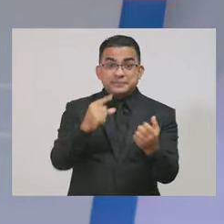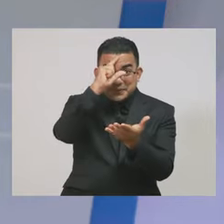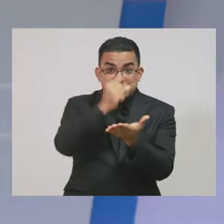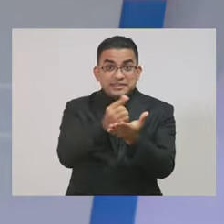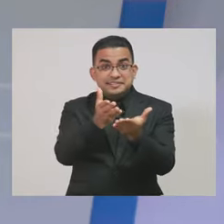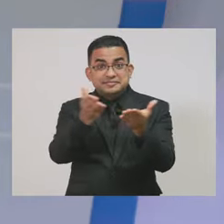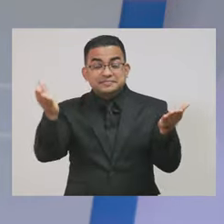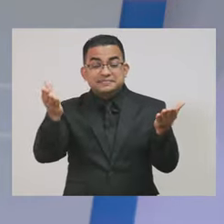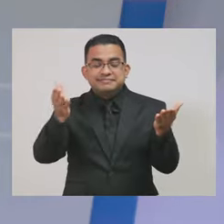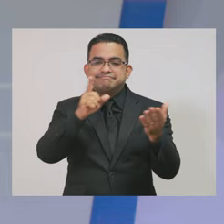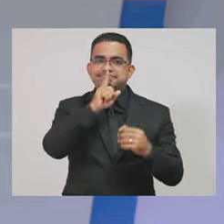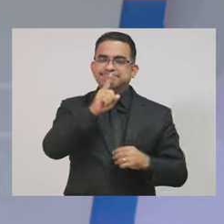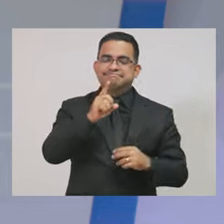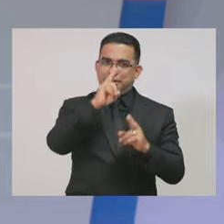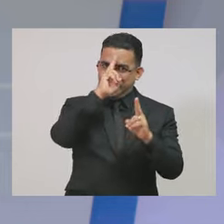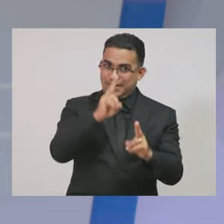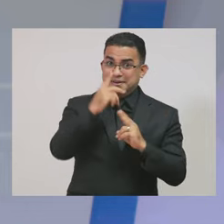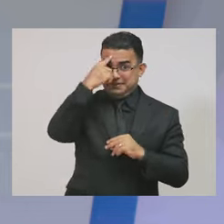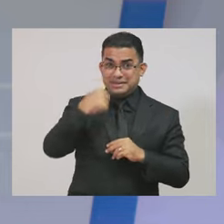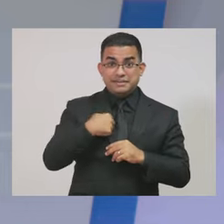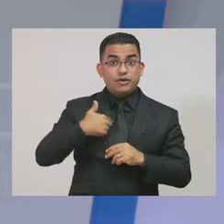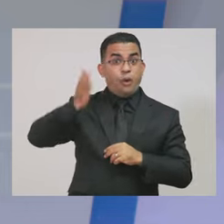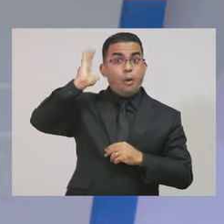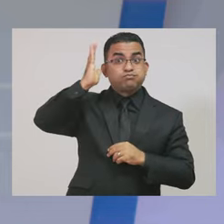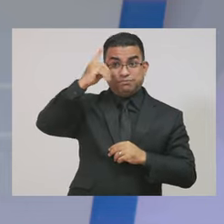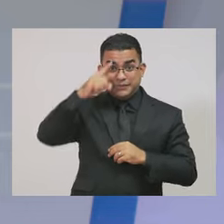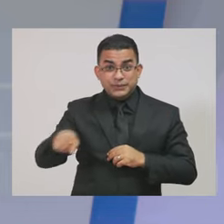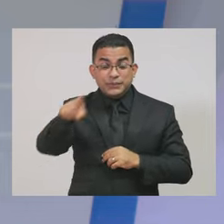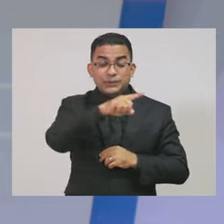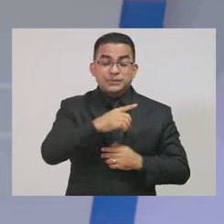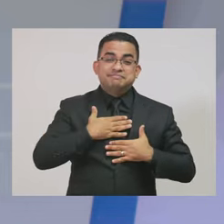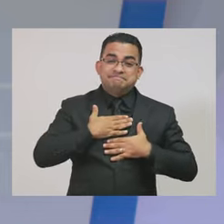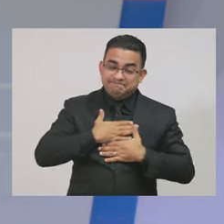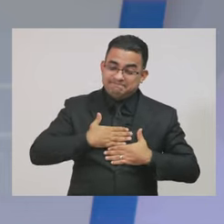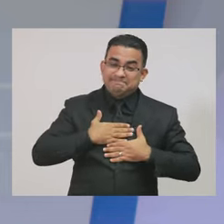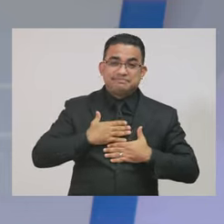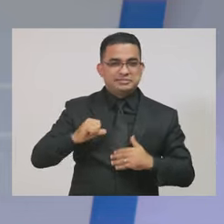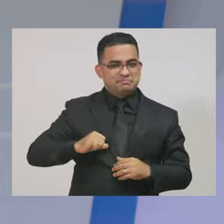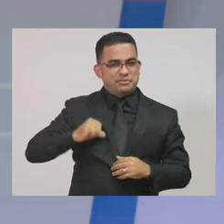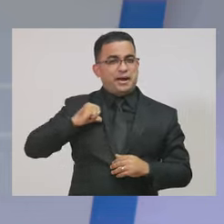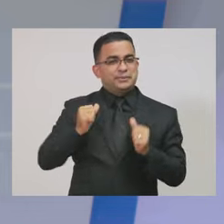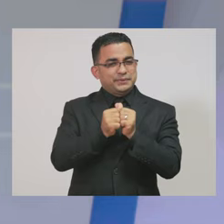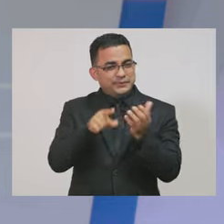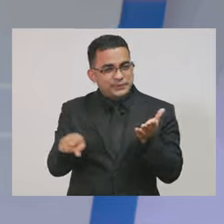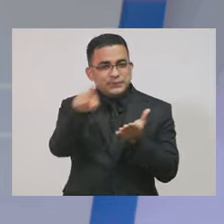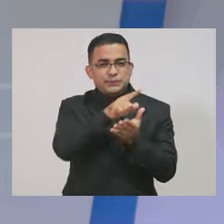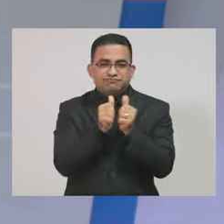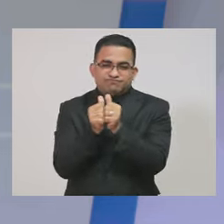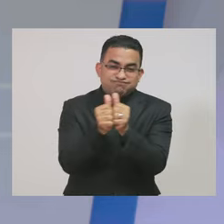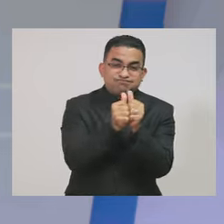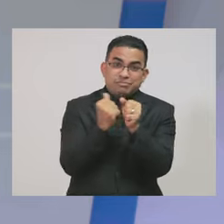estimados graduados es un verdadero privilegio para mí dirigirle estas palabras ha sido un orgullo coincidir con